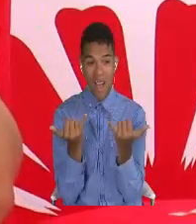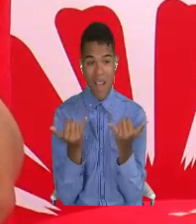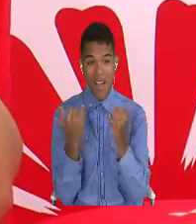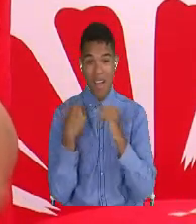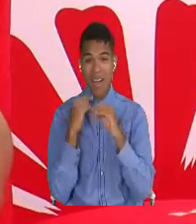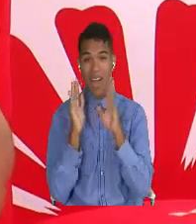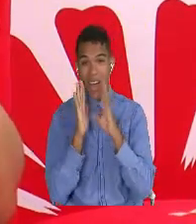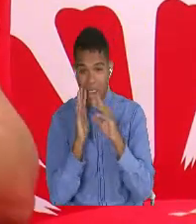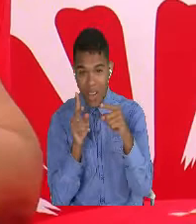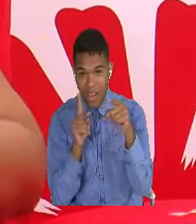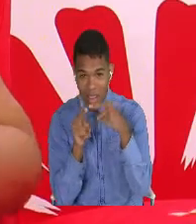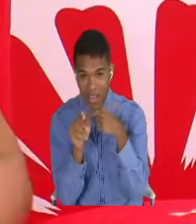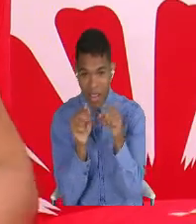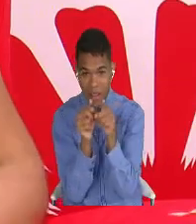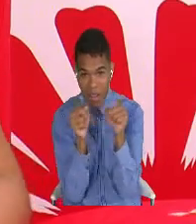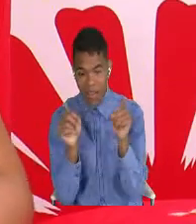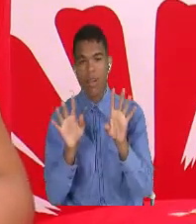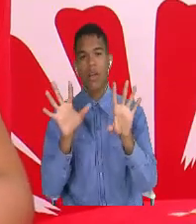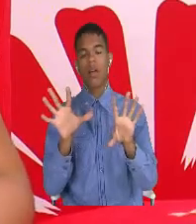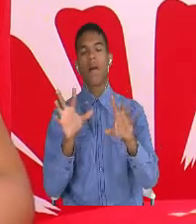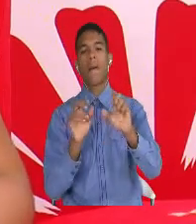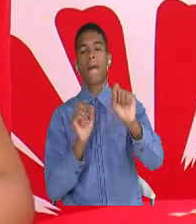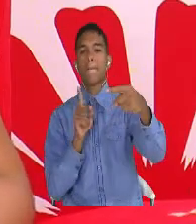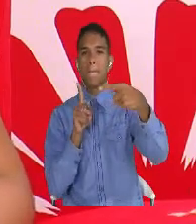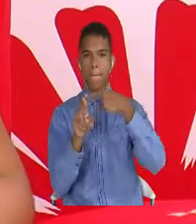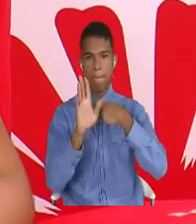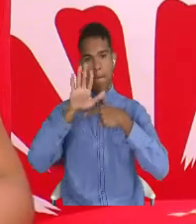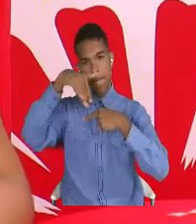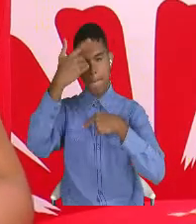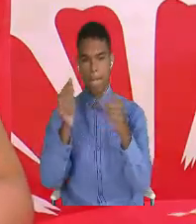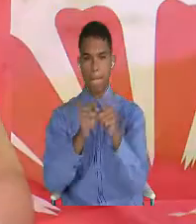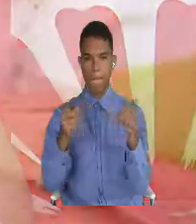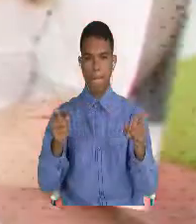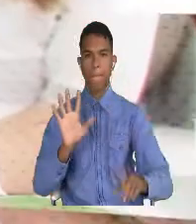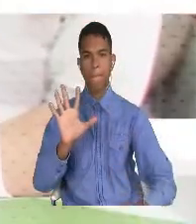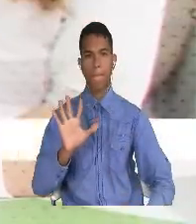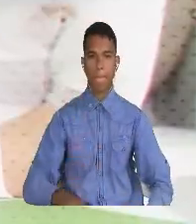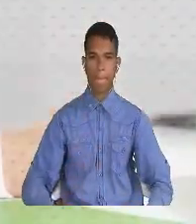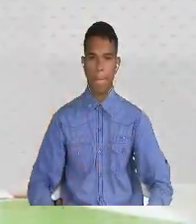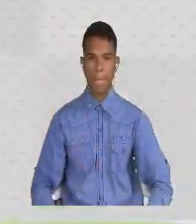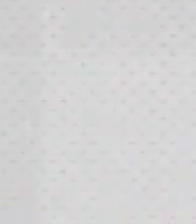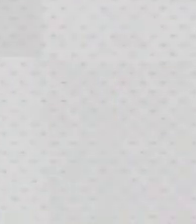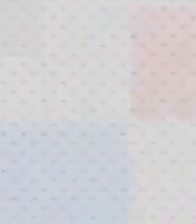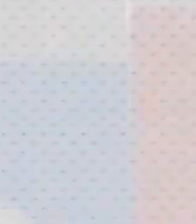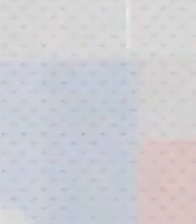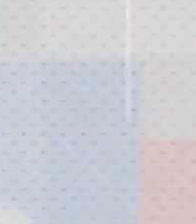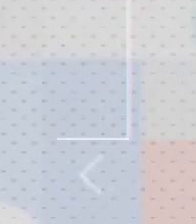se les acabó el tiempo. Entonces, pum, vamos a nuestra pausa y ya regresamos aquí en casa.